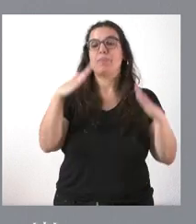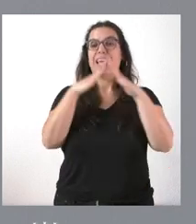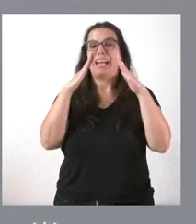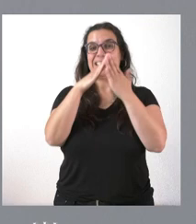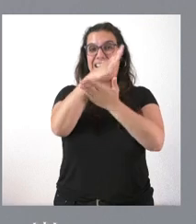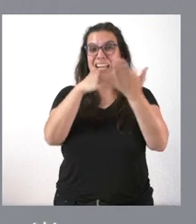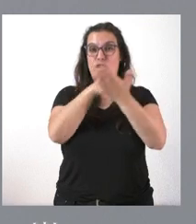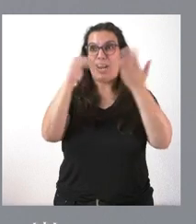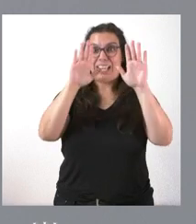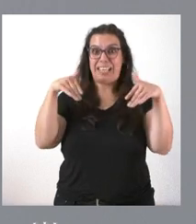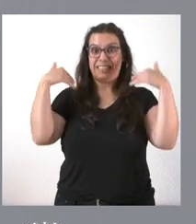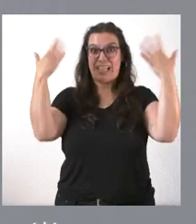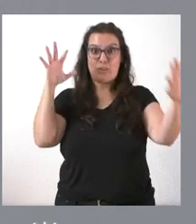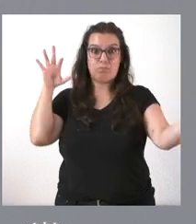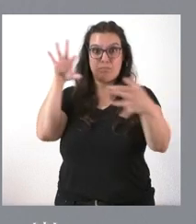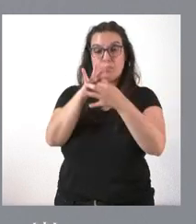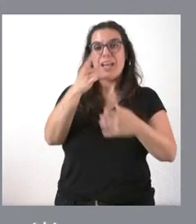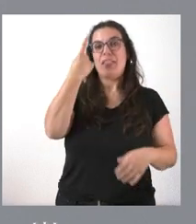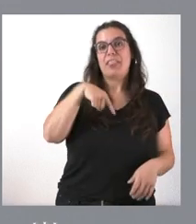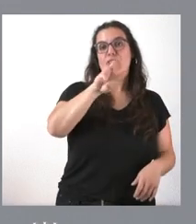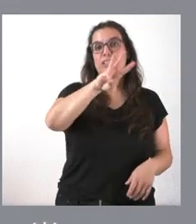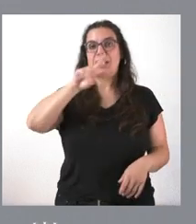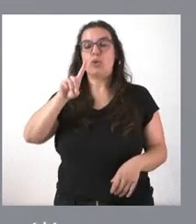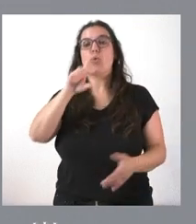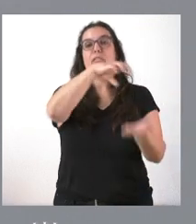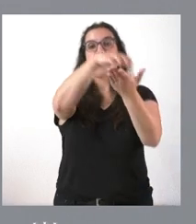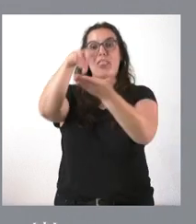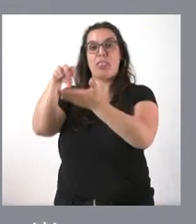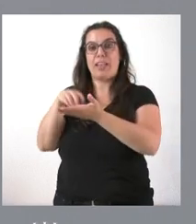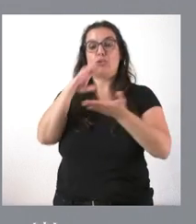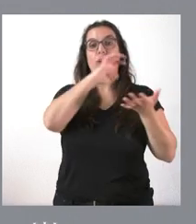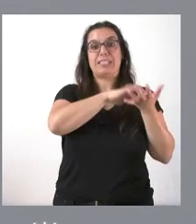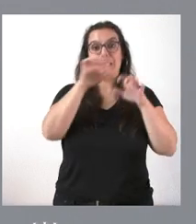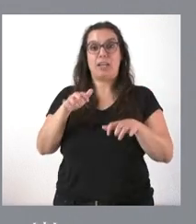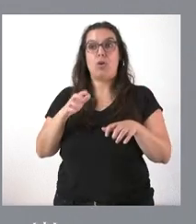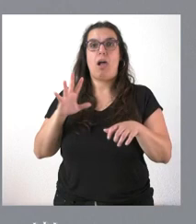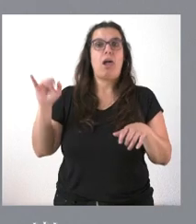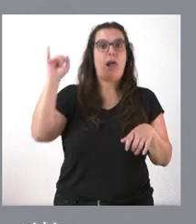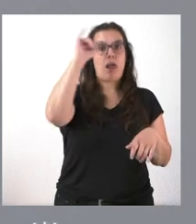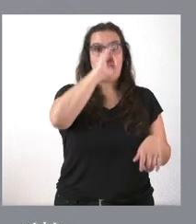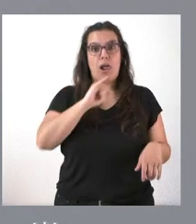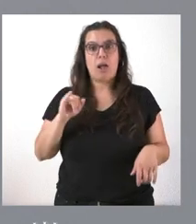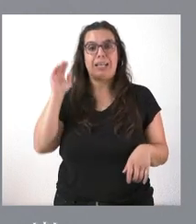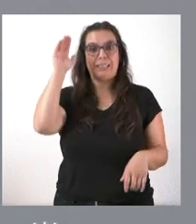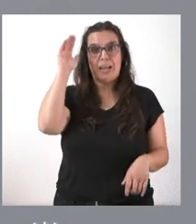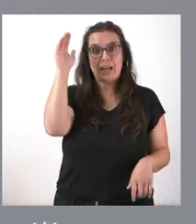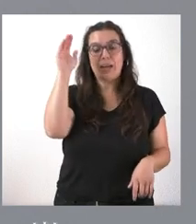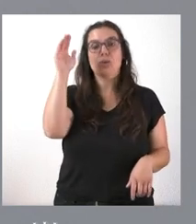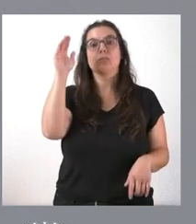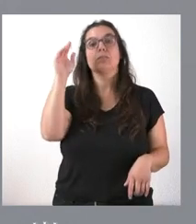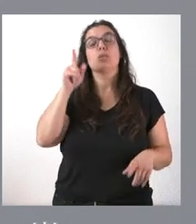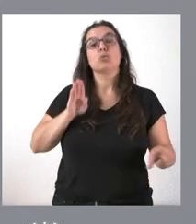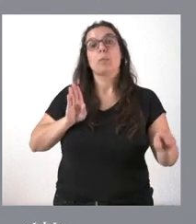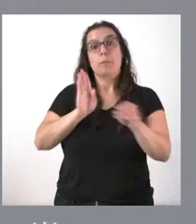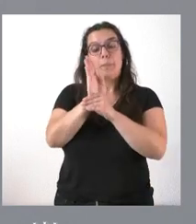en el exterior son 131 centros de Castilla y león que tenemos en el exterior y la